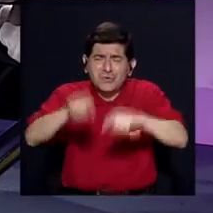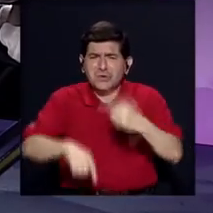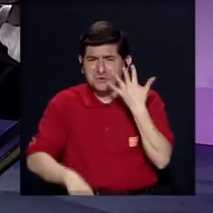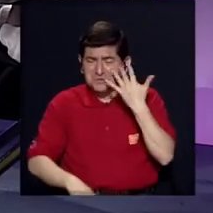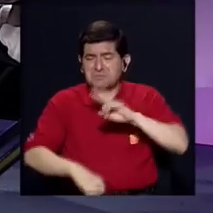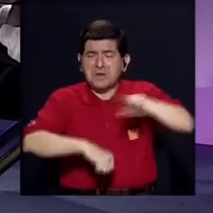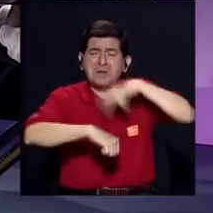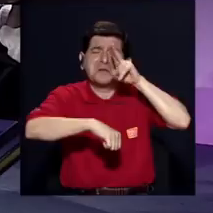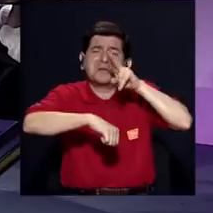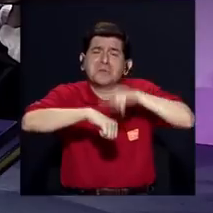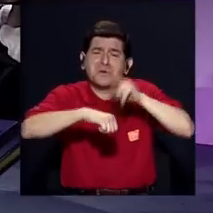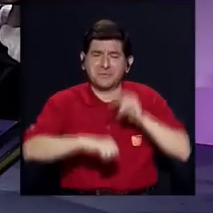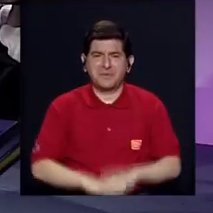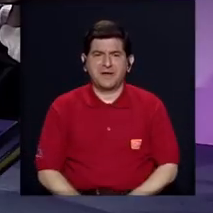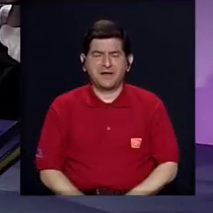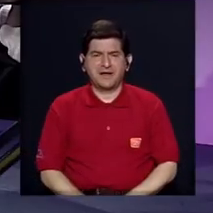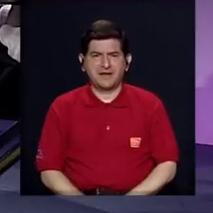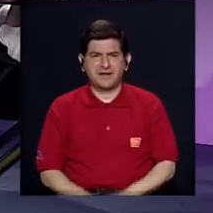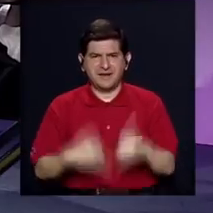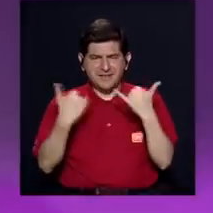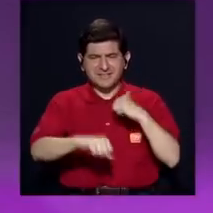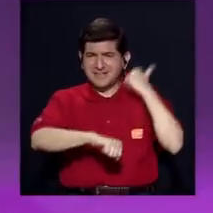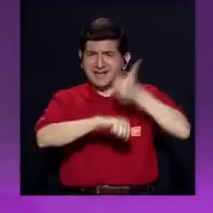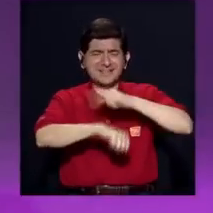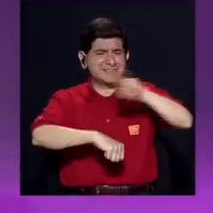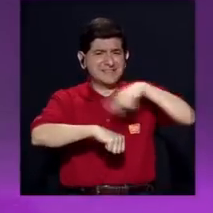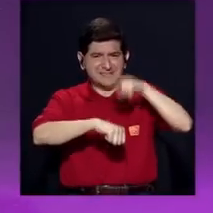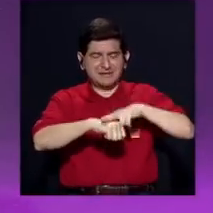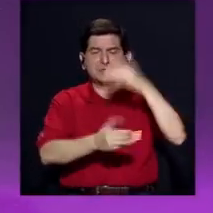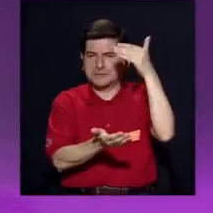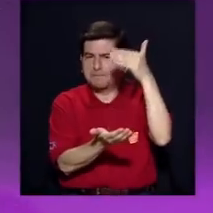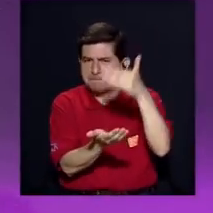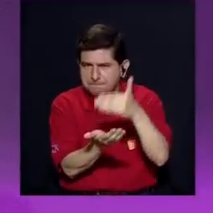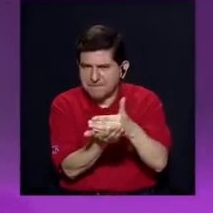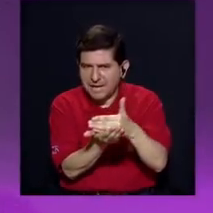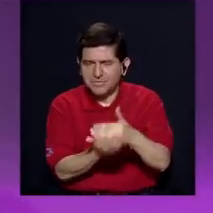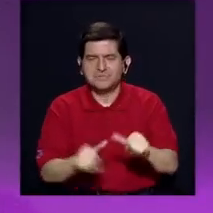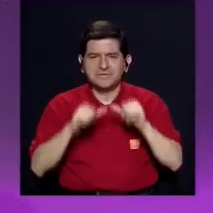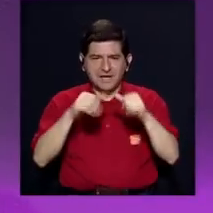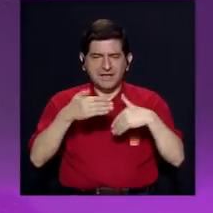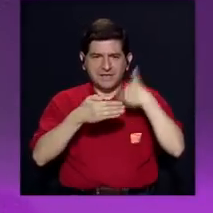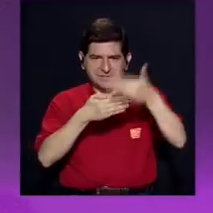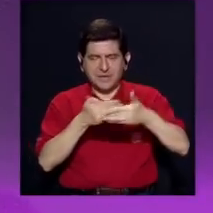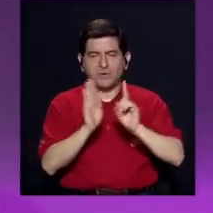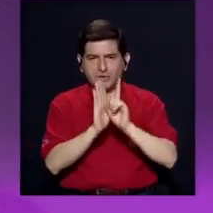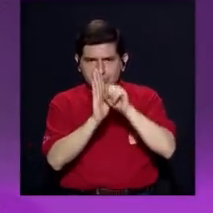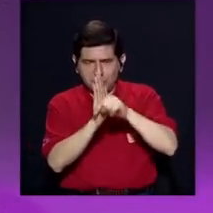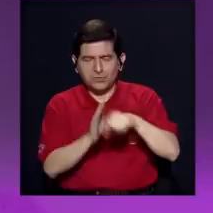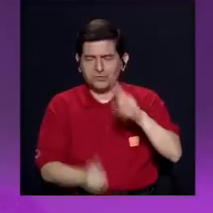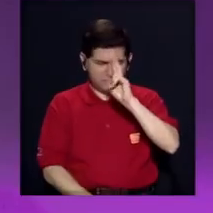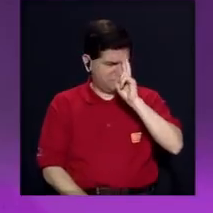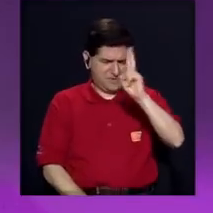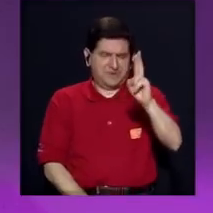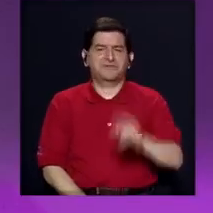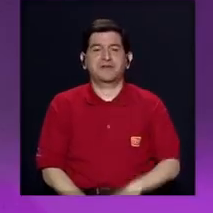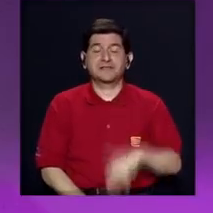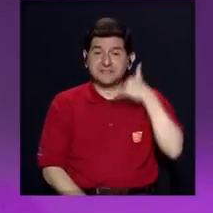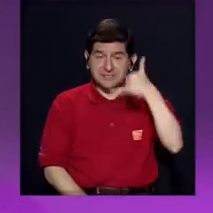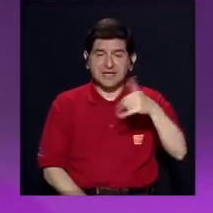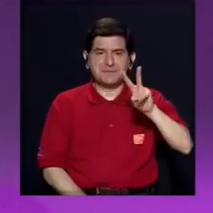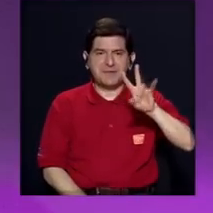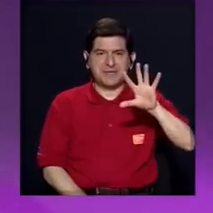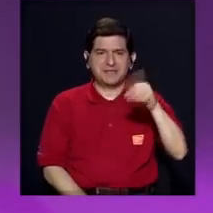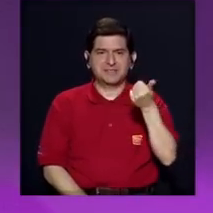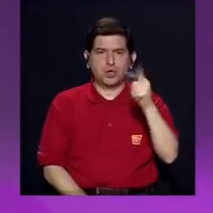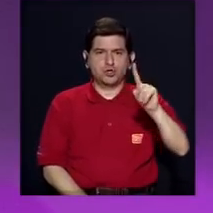parecen normales llegan a naturalizarse veremos que era un corte y estamos de regreso en unos segundos con irreverencias puede llamarnos